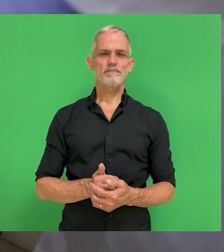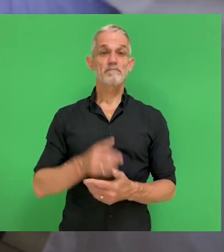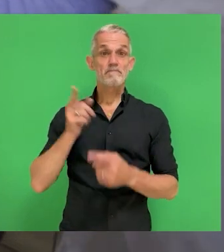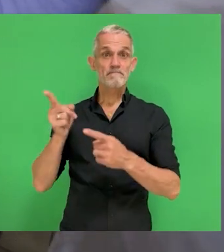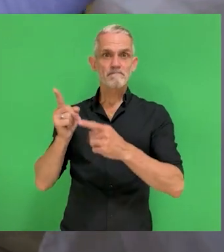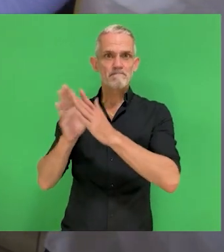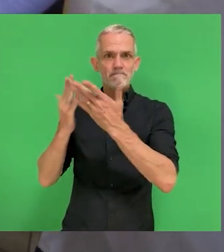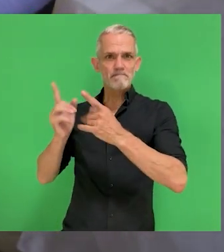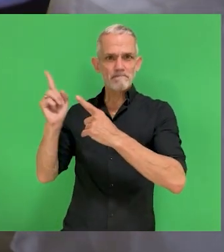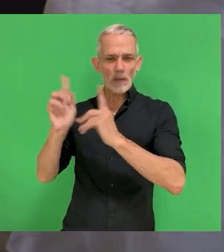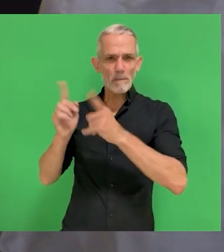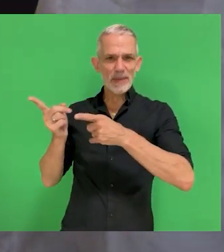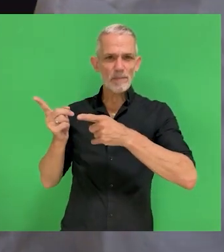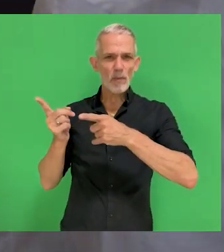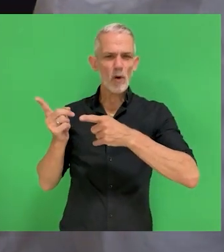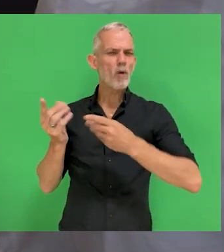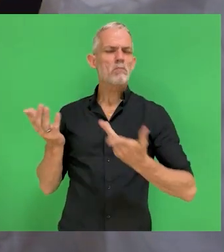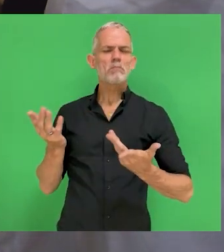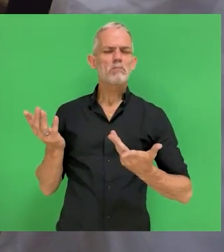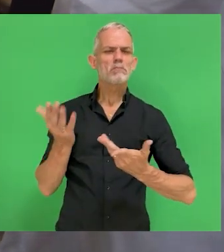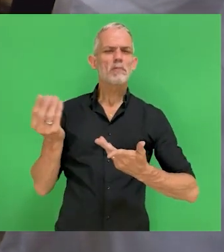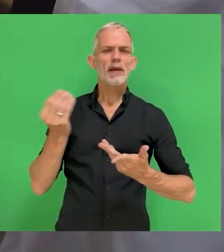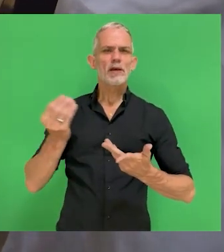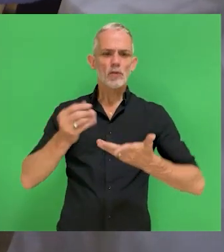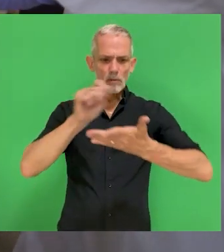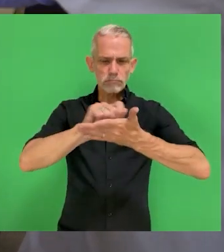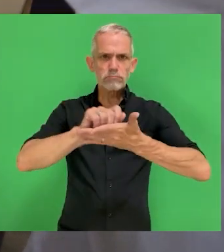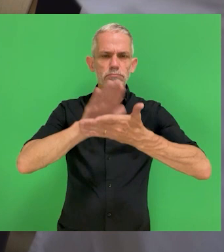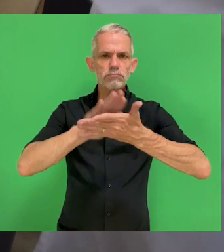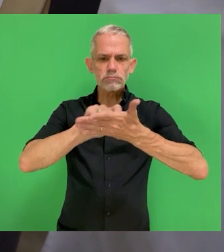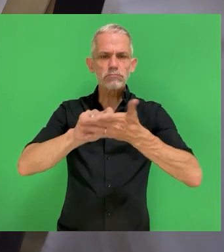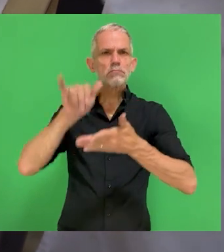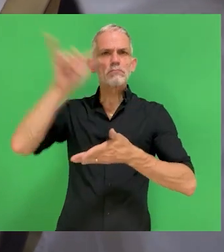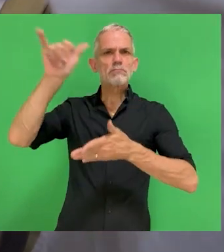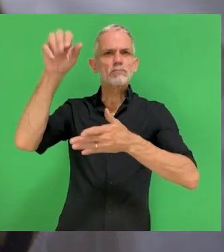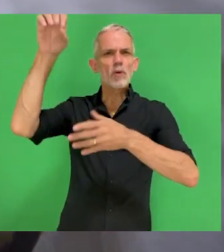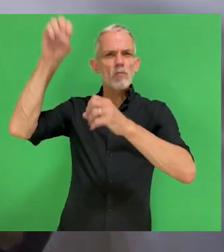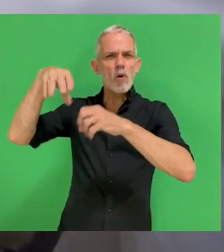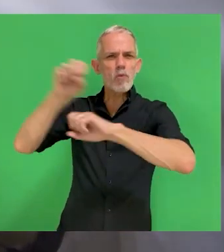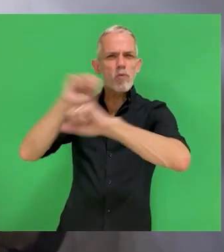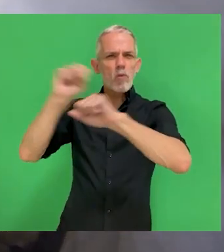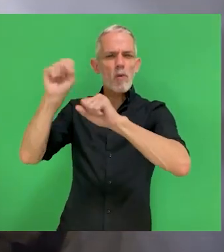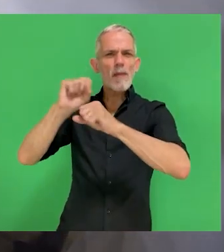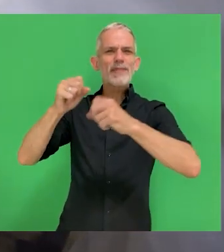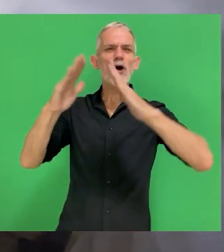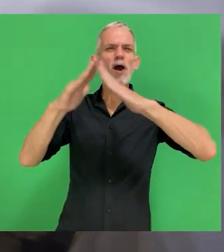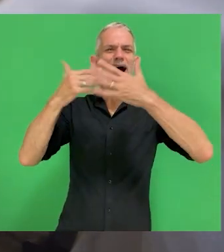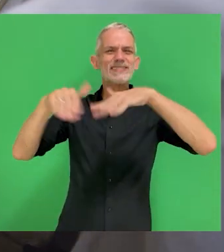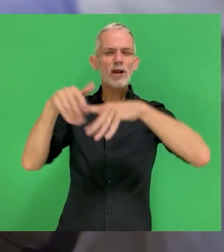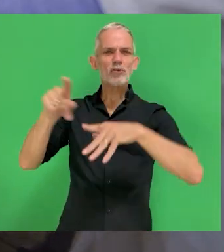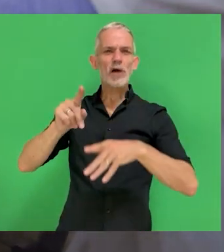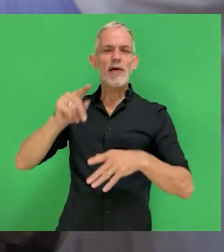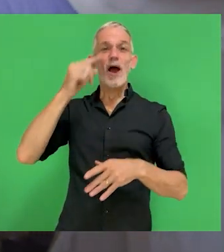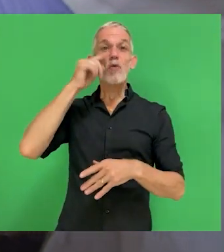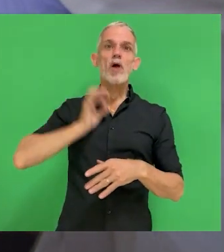Este documento, por ejemplo, deja asentado todo lo que fue el bombardeo a Casa Rosada de junio